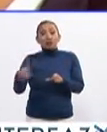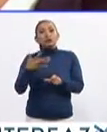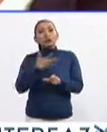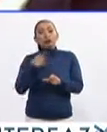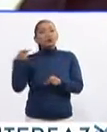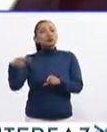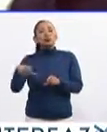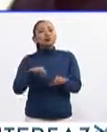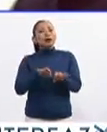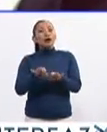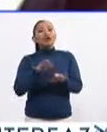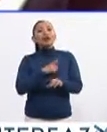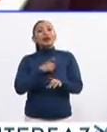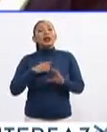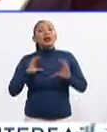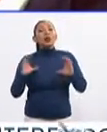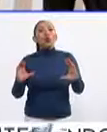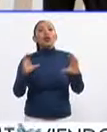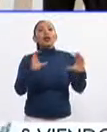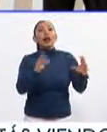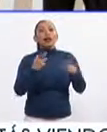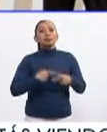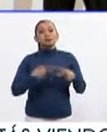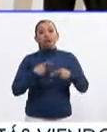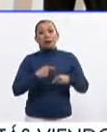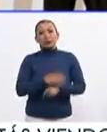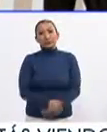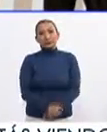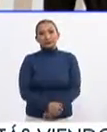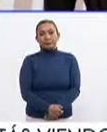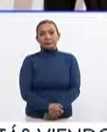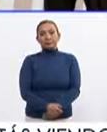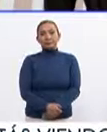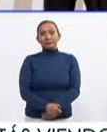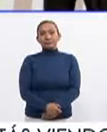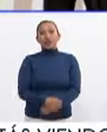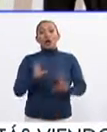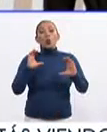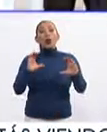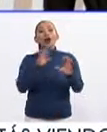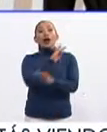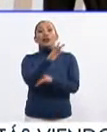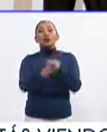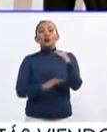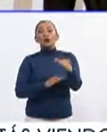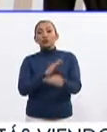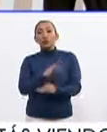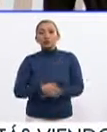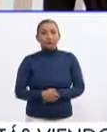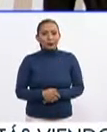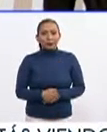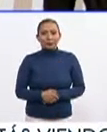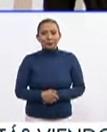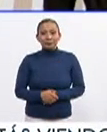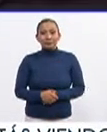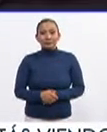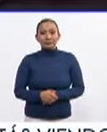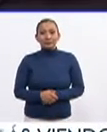la misión de cuidar a los ciudadanos, de cuidarnos a todos,